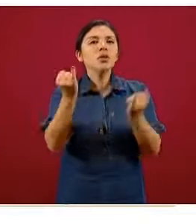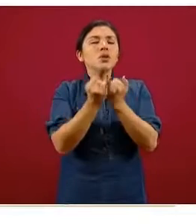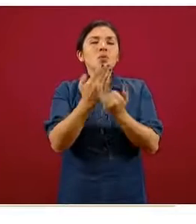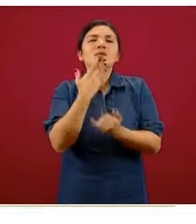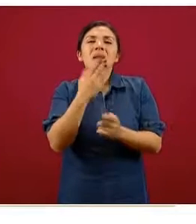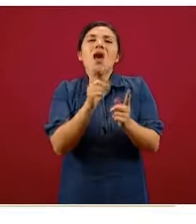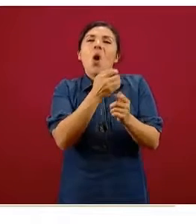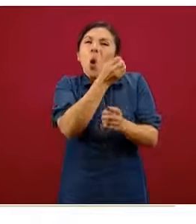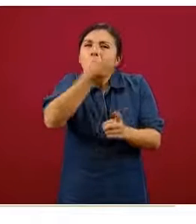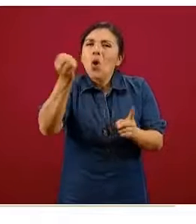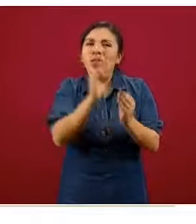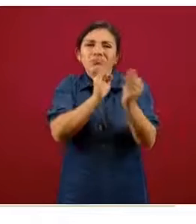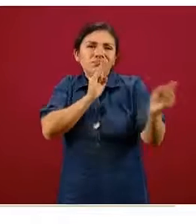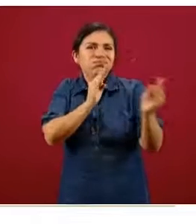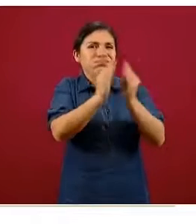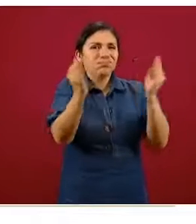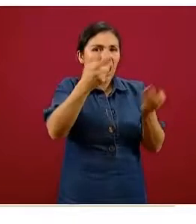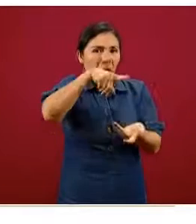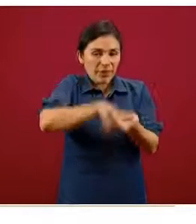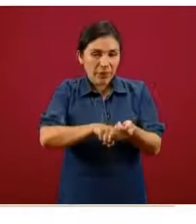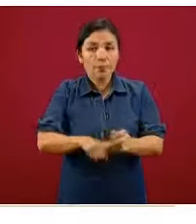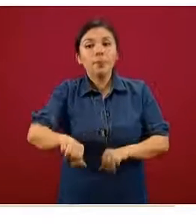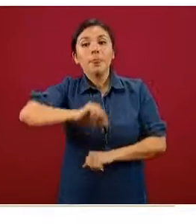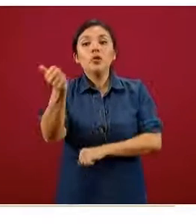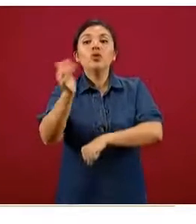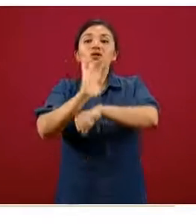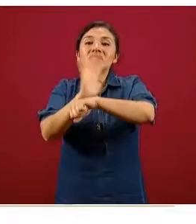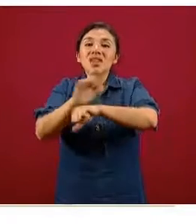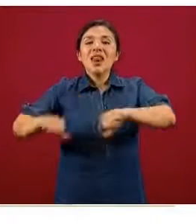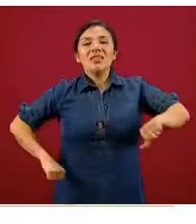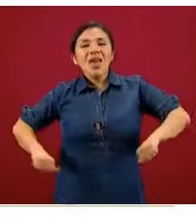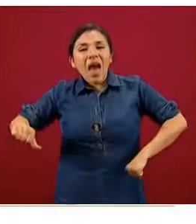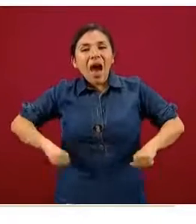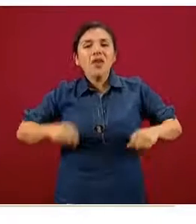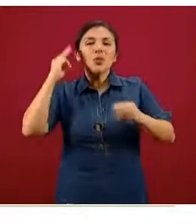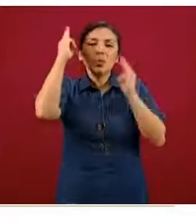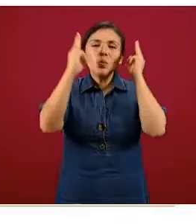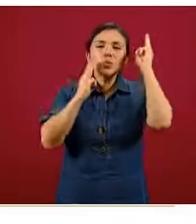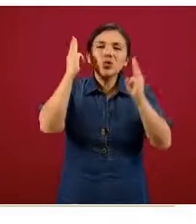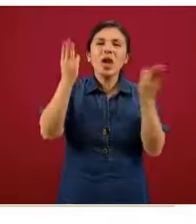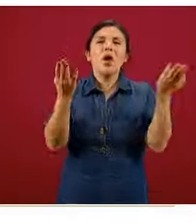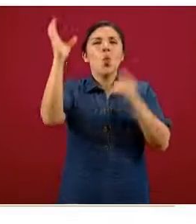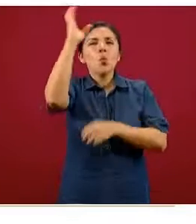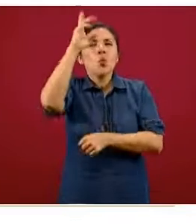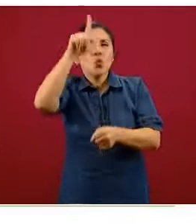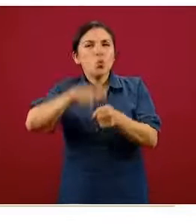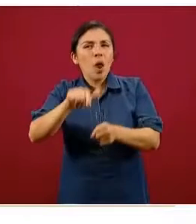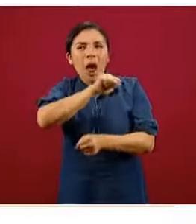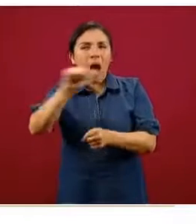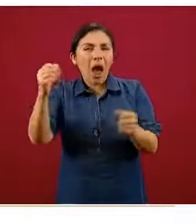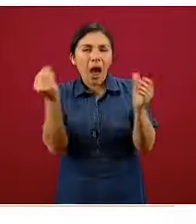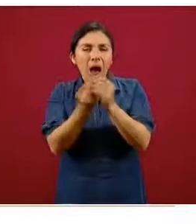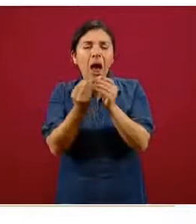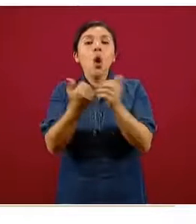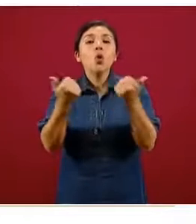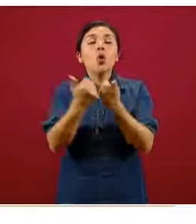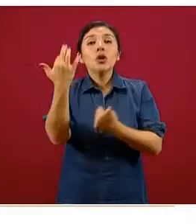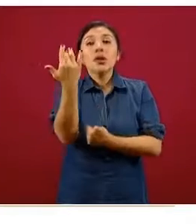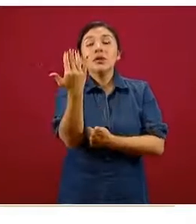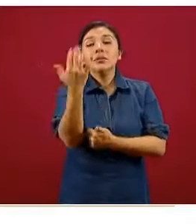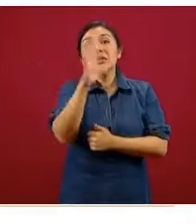bien la sana distancia al interior. En el caso de cines, teatros, museos y eventos culturales con menos de